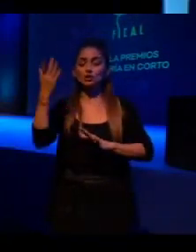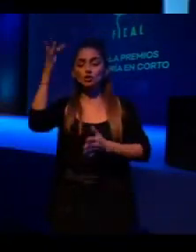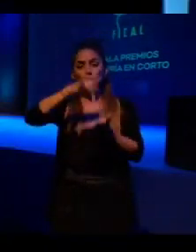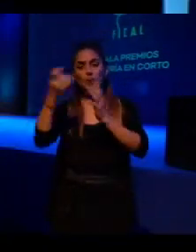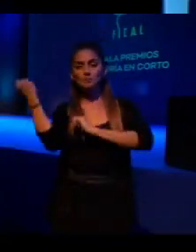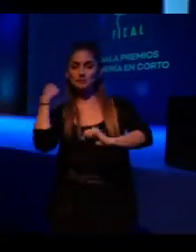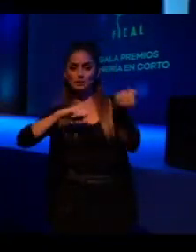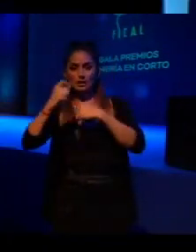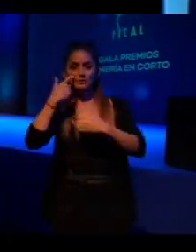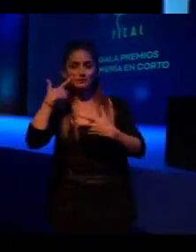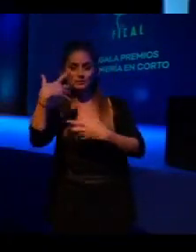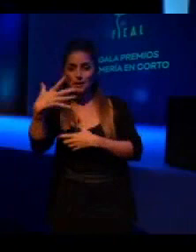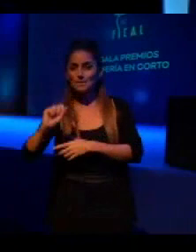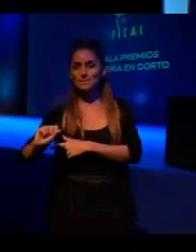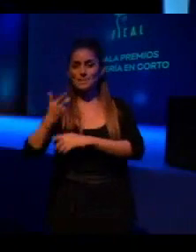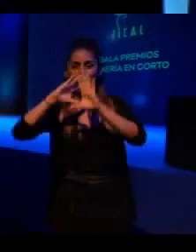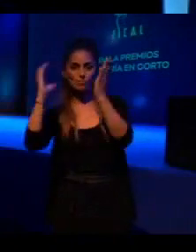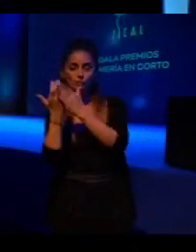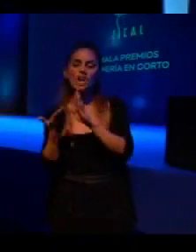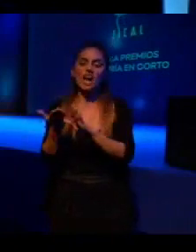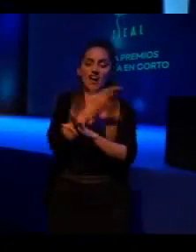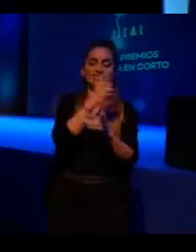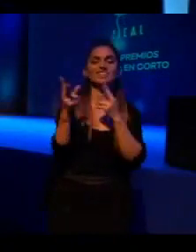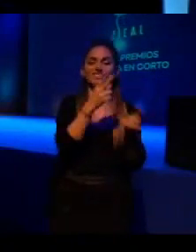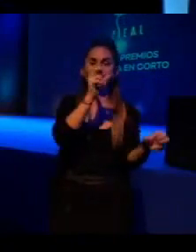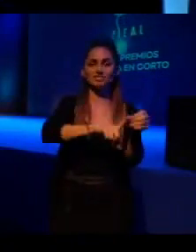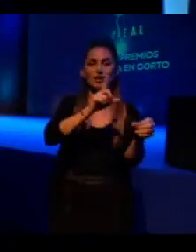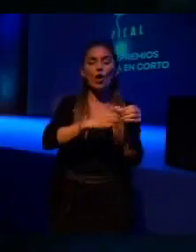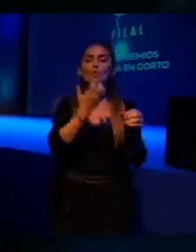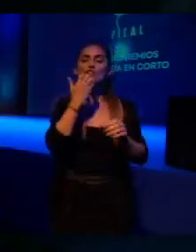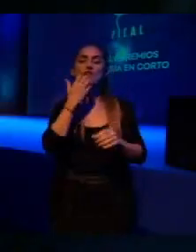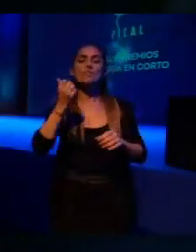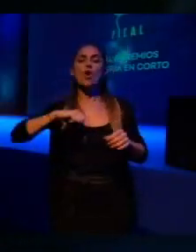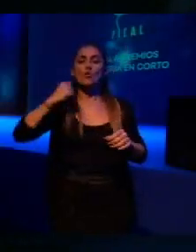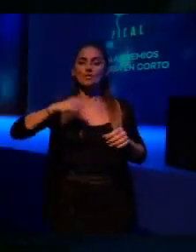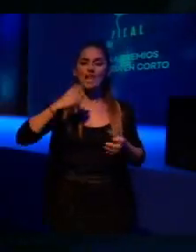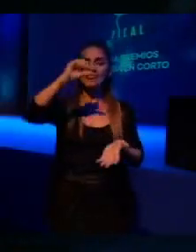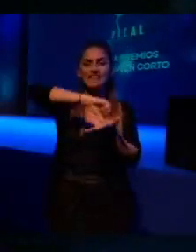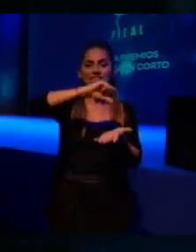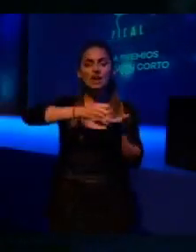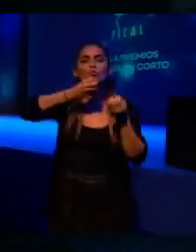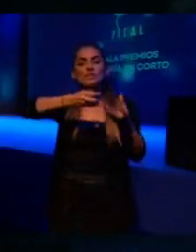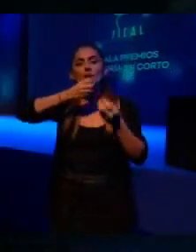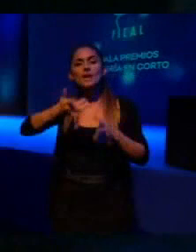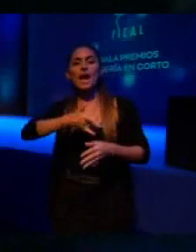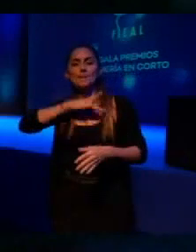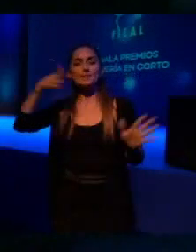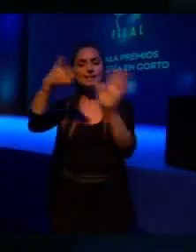mundo, había ya intervenido en series ya clásicas como Hospital Central, Cuéntame, Amarres para Siempre o El